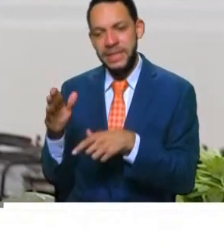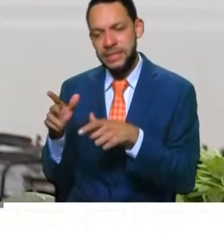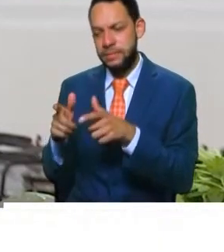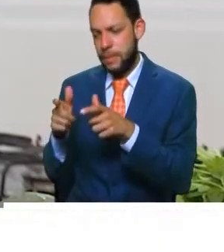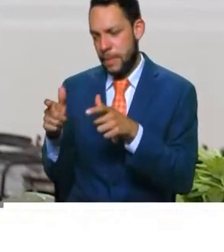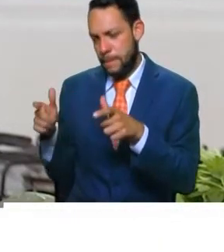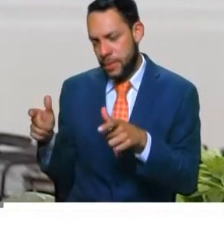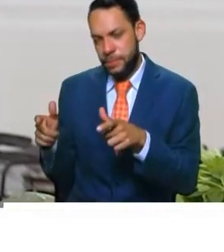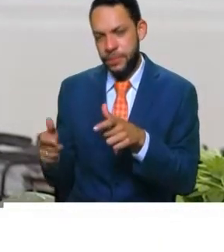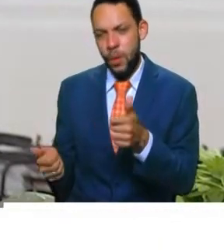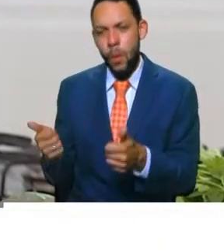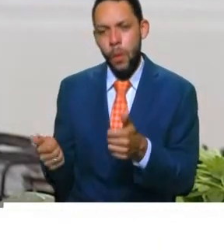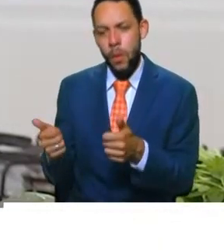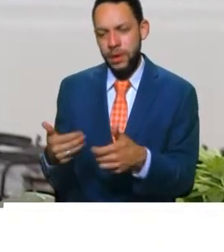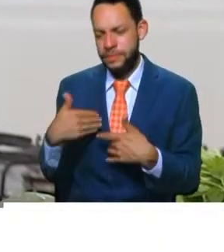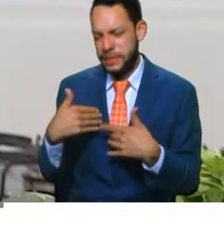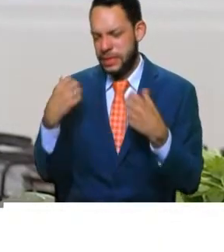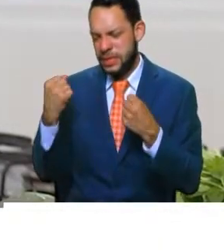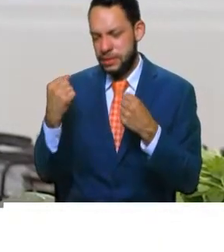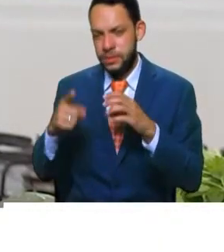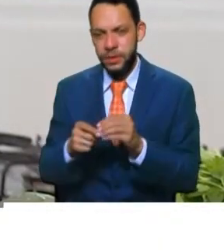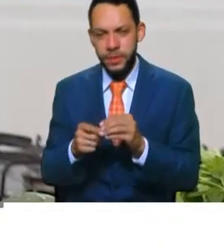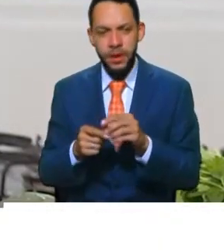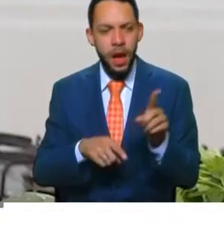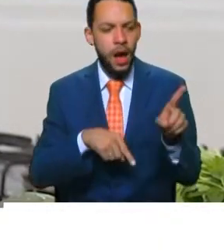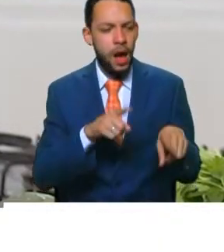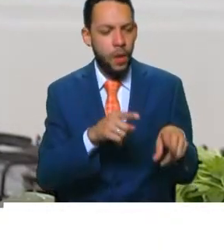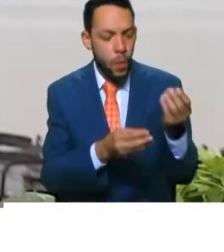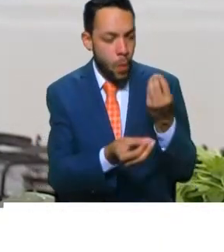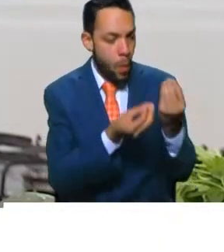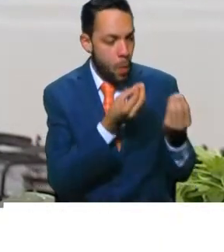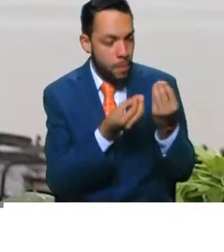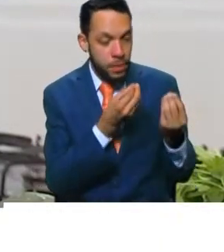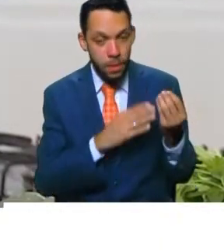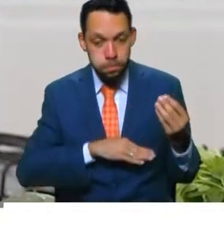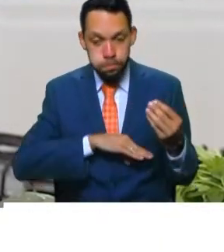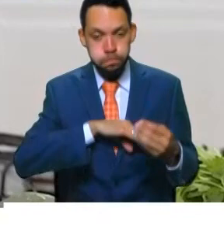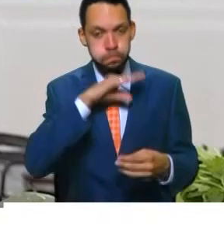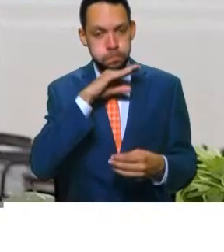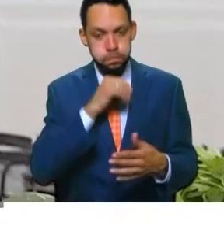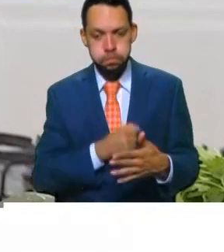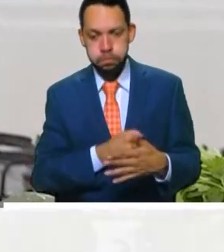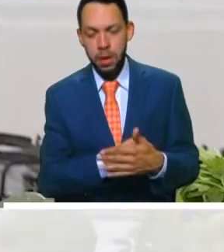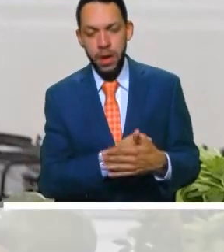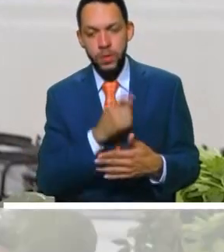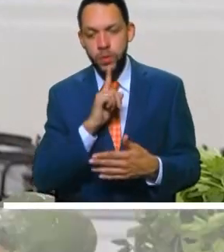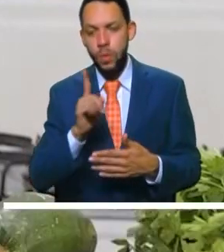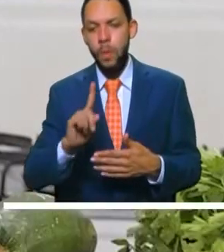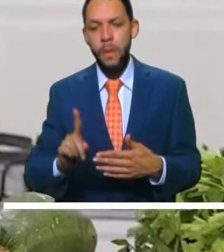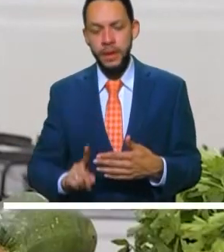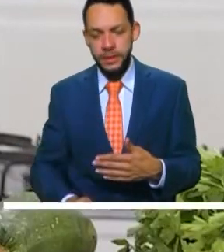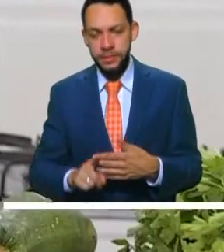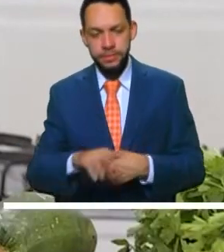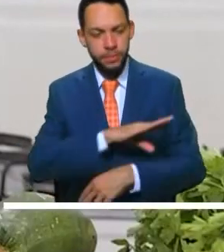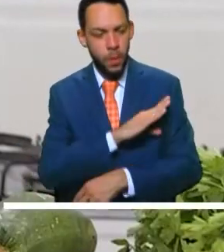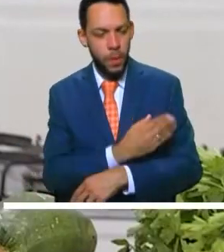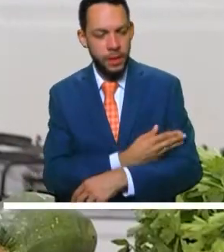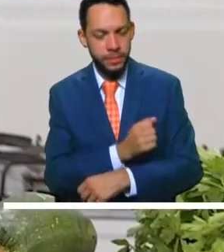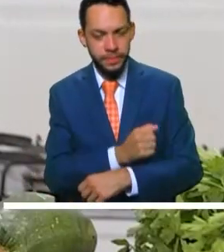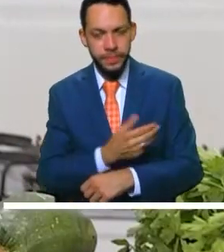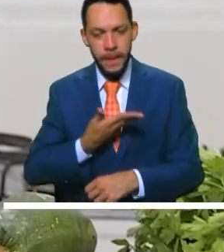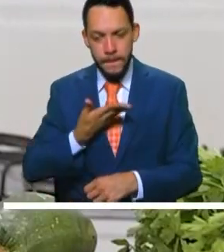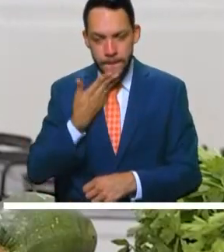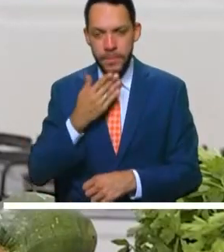saciedad, que son alimentos procesados, son alimentos que no llenan y que dan un gran aporte de calorías y no brindan